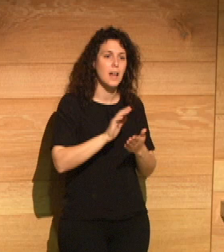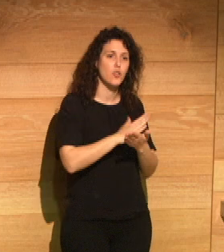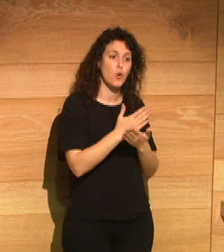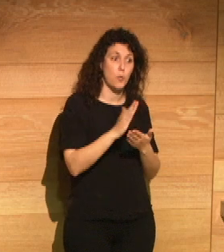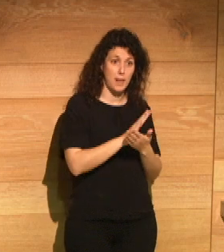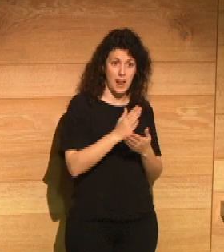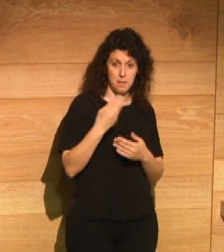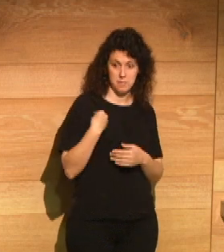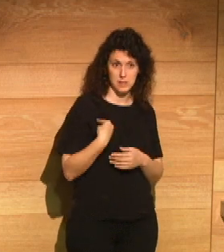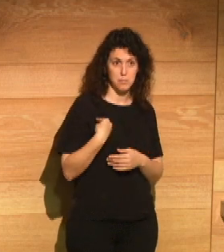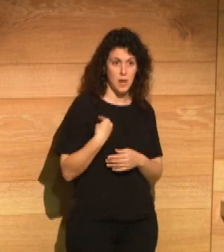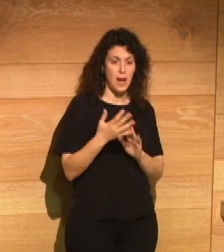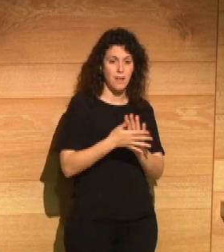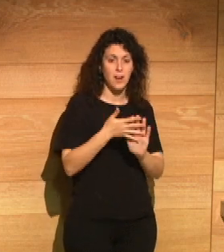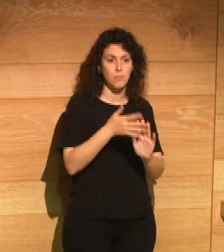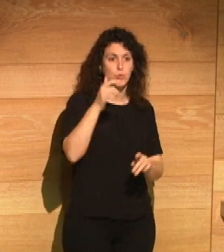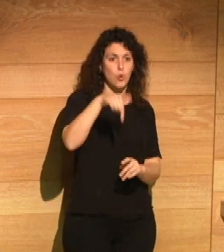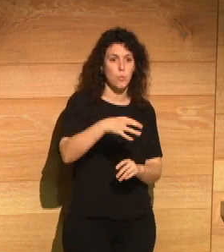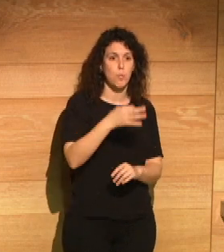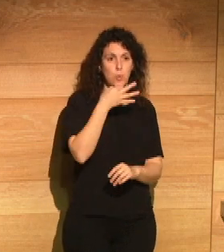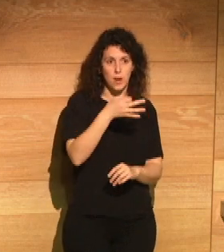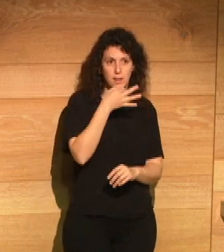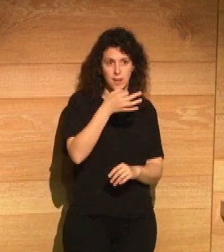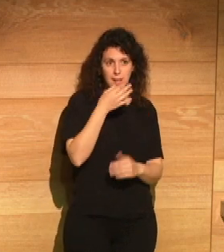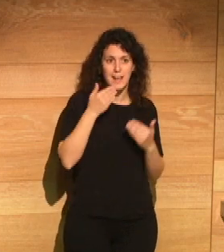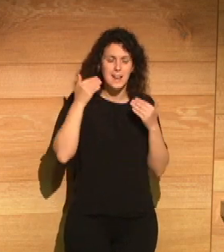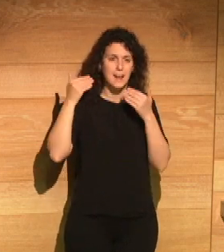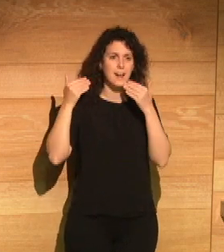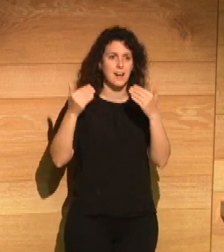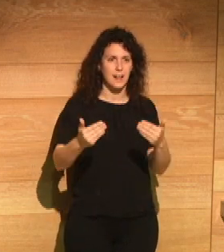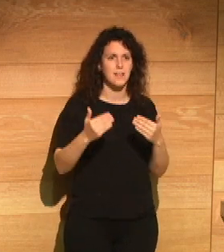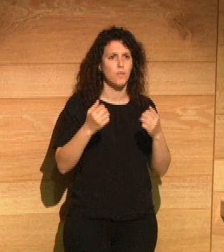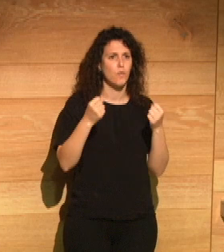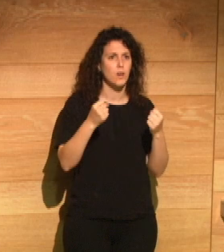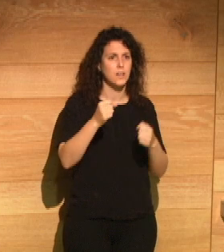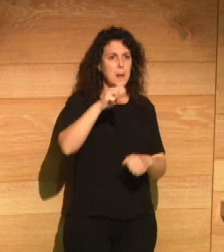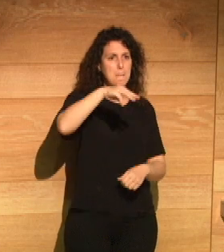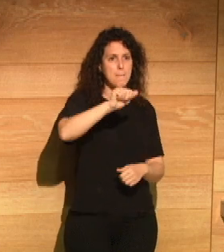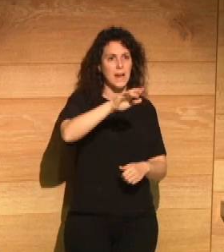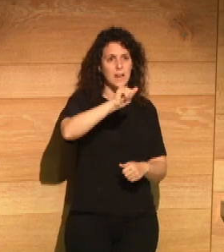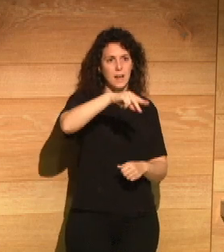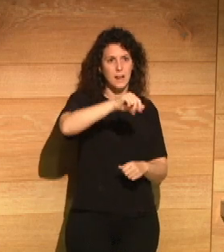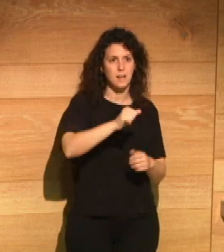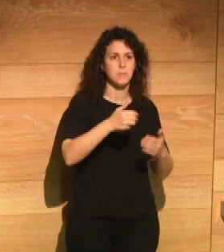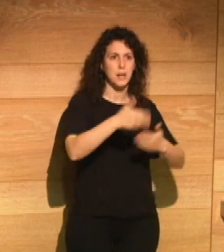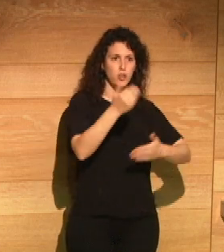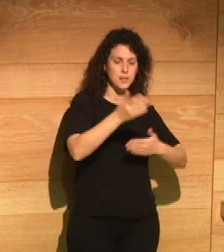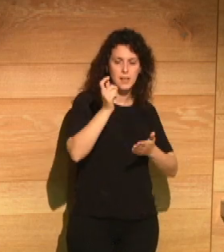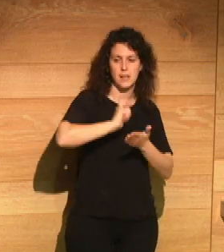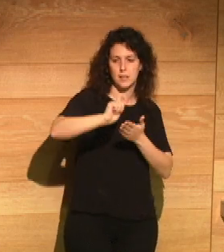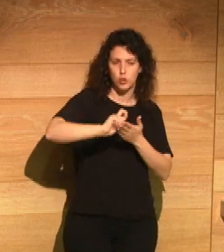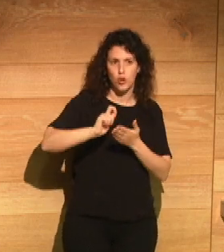Abismos, hablaremos esta tarde. Agradezco enormemente a Mariana Enríquez, periodista,